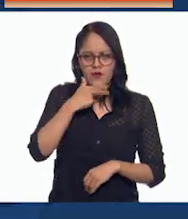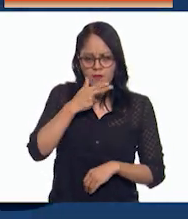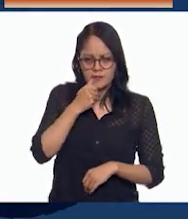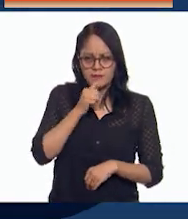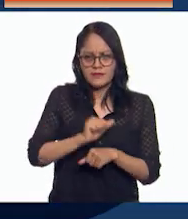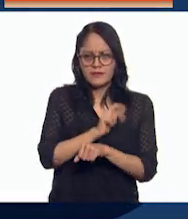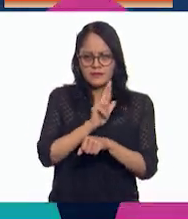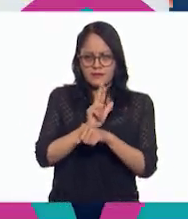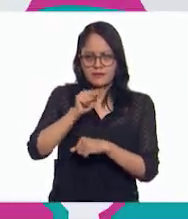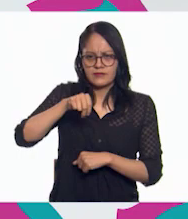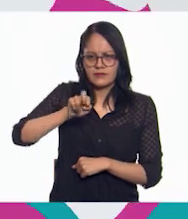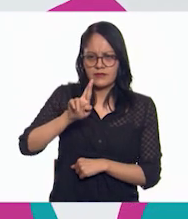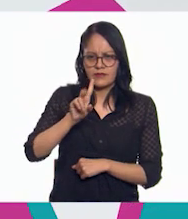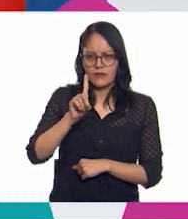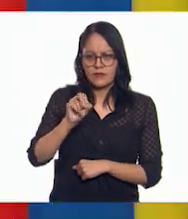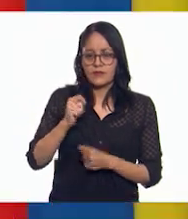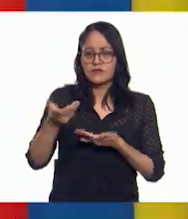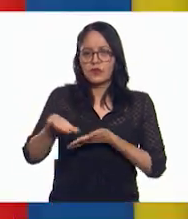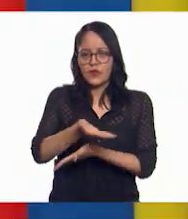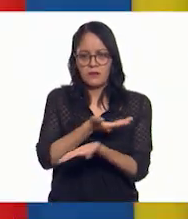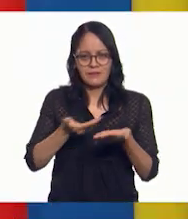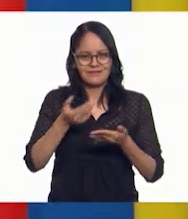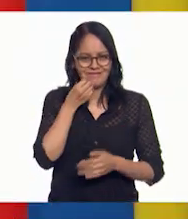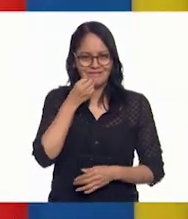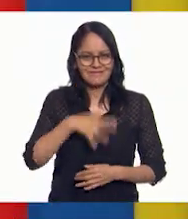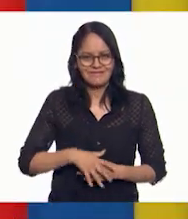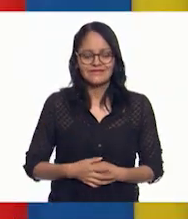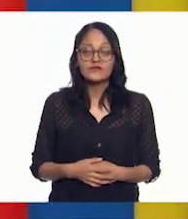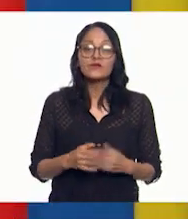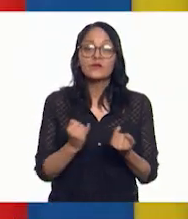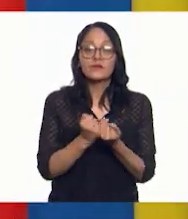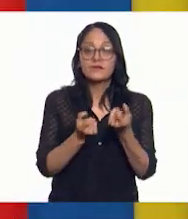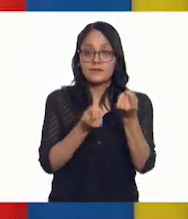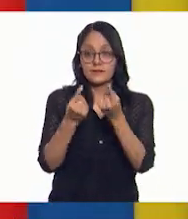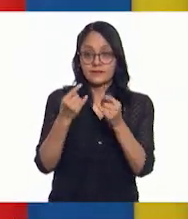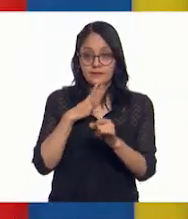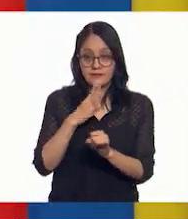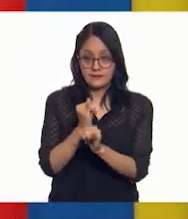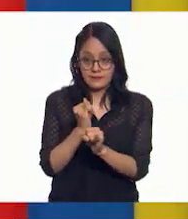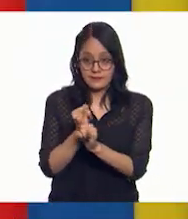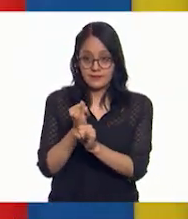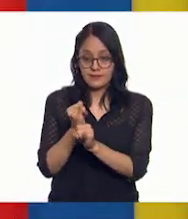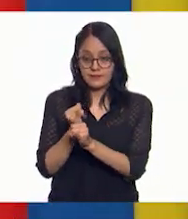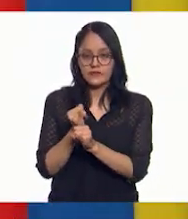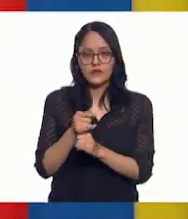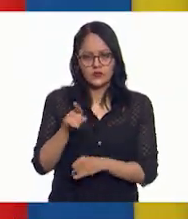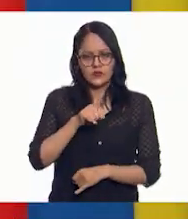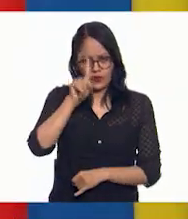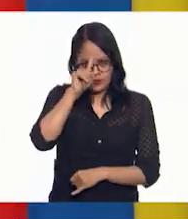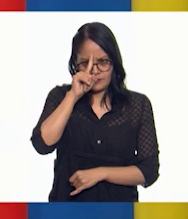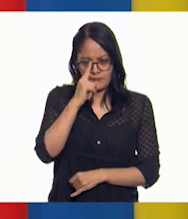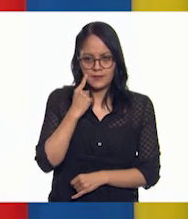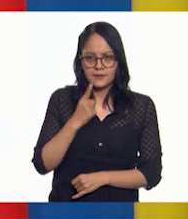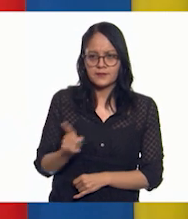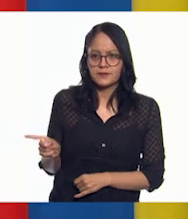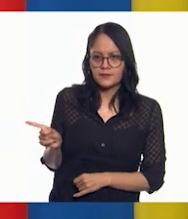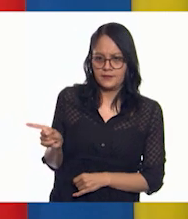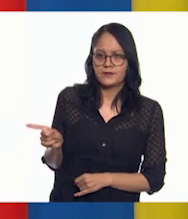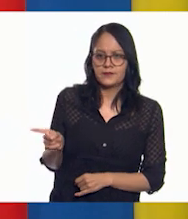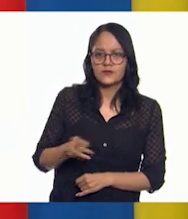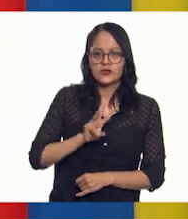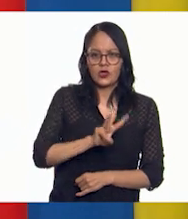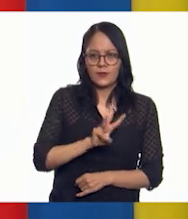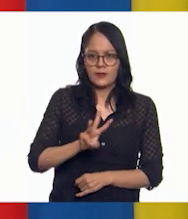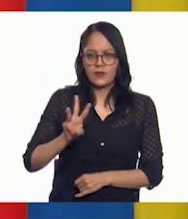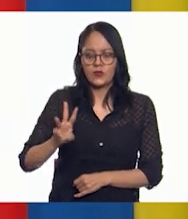las y los estudiantes. Y además, para quienes tengan acceso a Internet, les sugiero que revisen la página electrónica de la